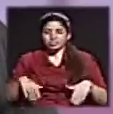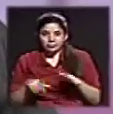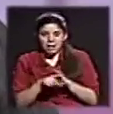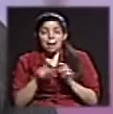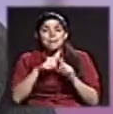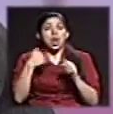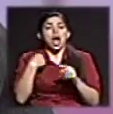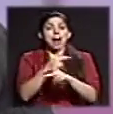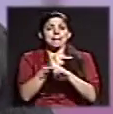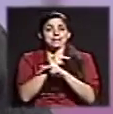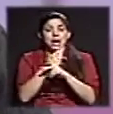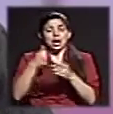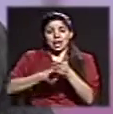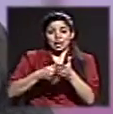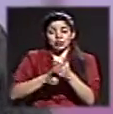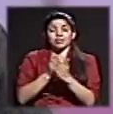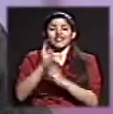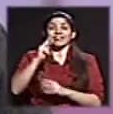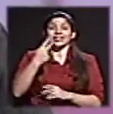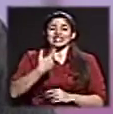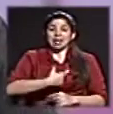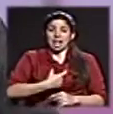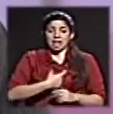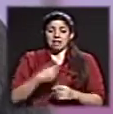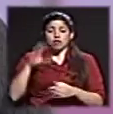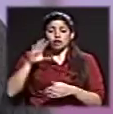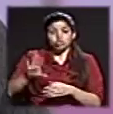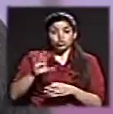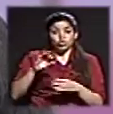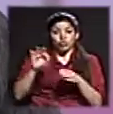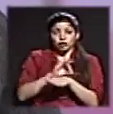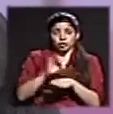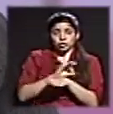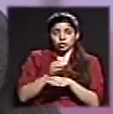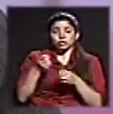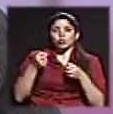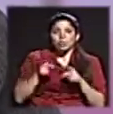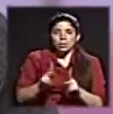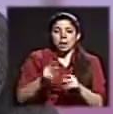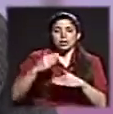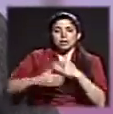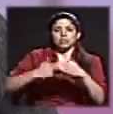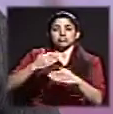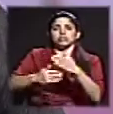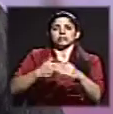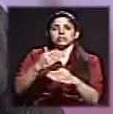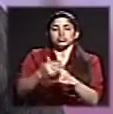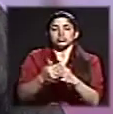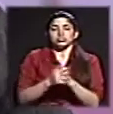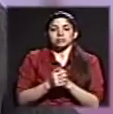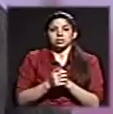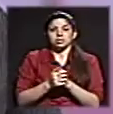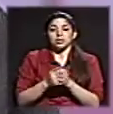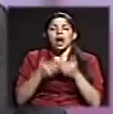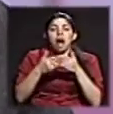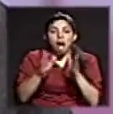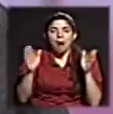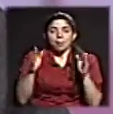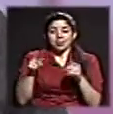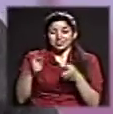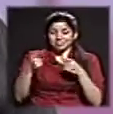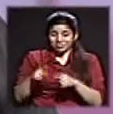amparos electorales por el tema de vicealcaldías, de las funciones, ¿verdad? Que ha sido un proceso que ha permitido o que ha abierto la